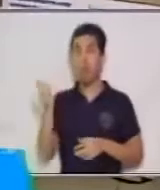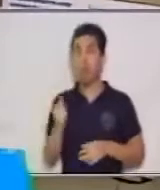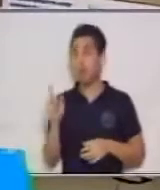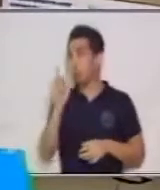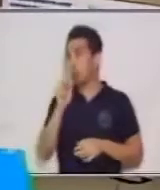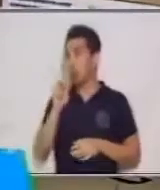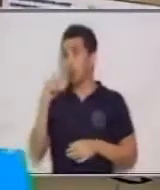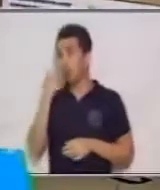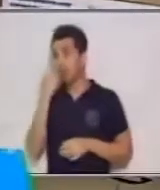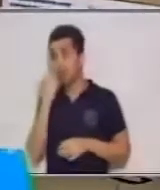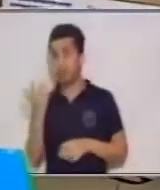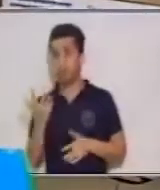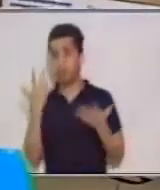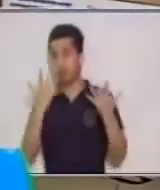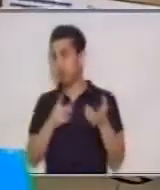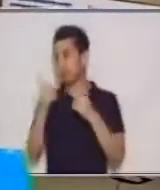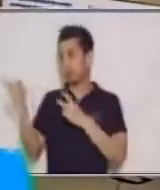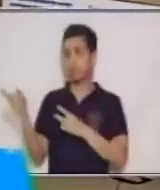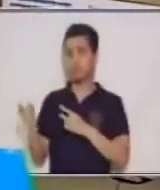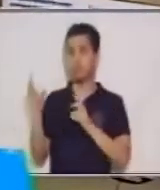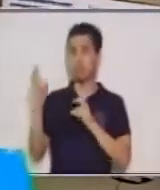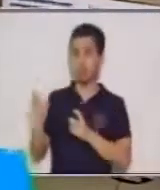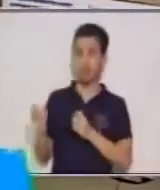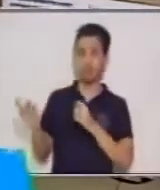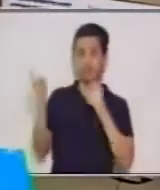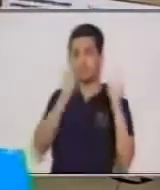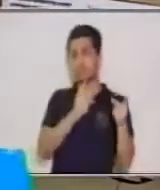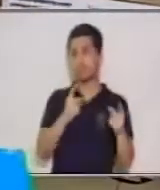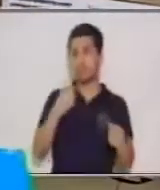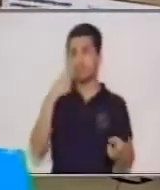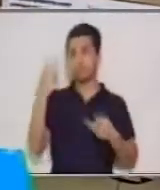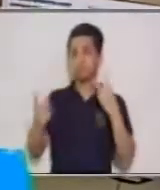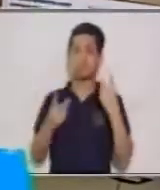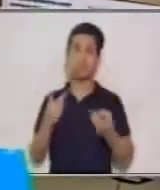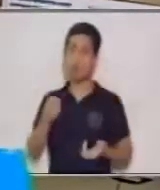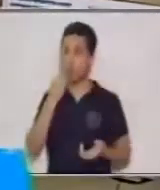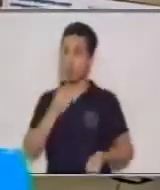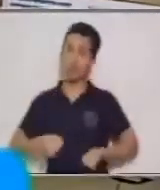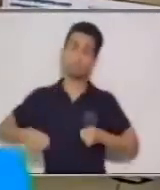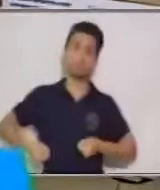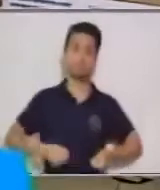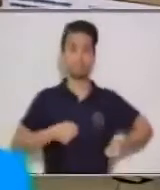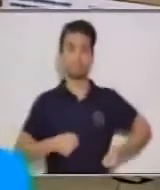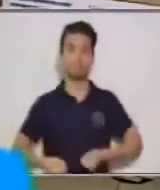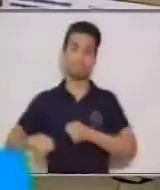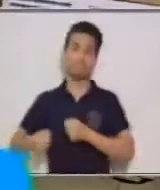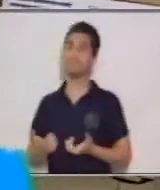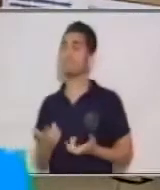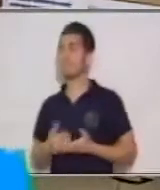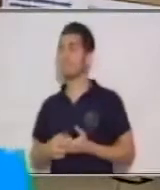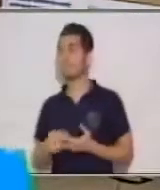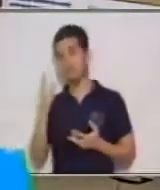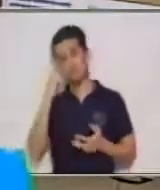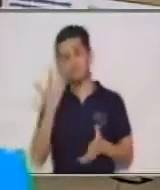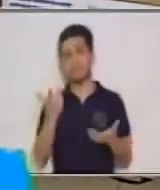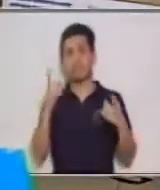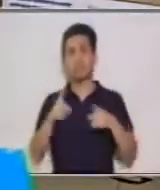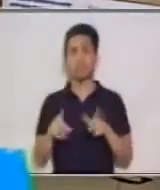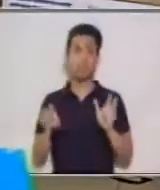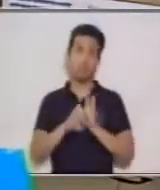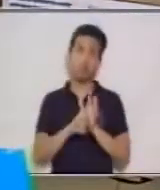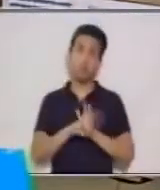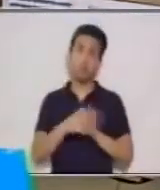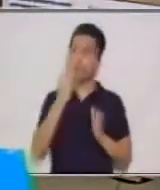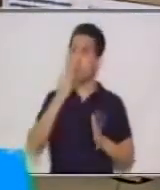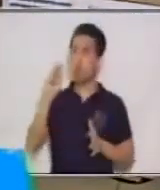enferma, a Caperucita le hubieran mandado de visita con alimentos? También pensemos, ¿qué pudo haber sucedido? Si el lobo hubiera tenido